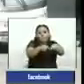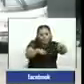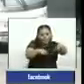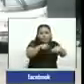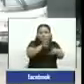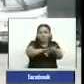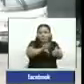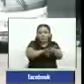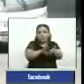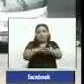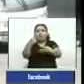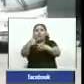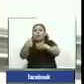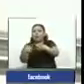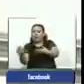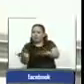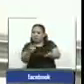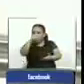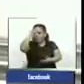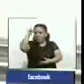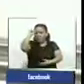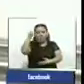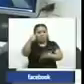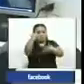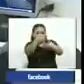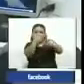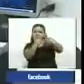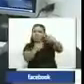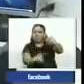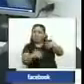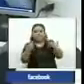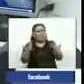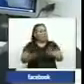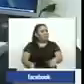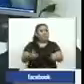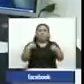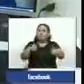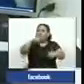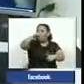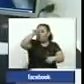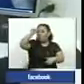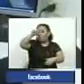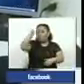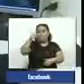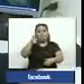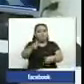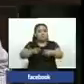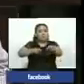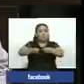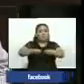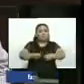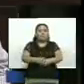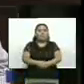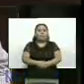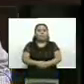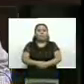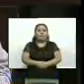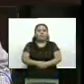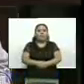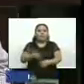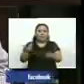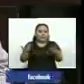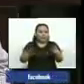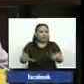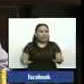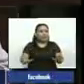prestaciones de ley a los conductores, entre otras medidas, han dado resultados si son bien administrados. Nosotros ya contamos